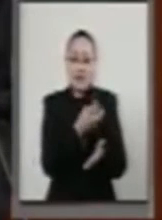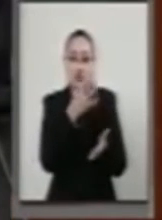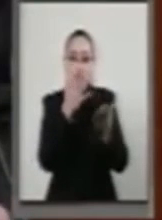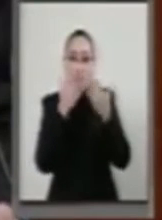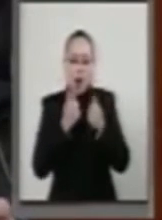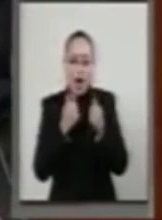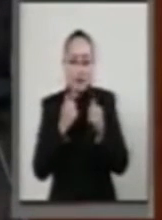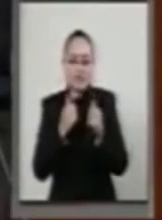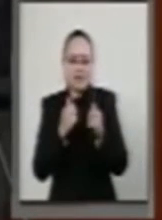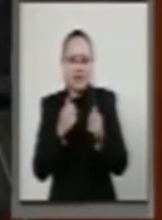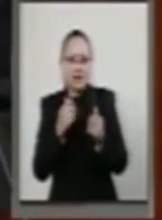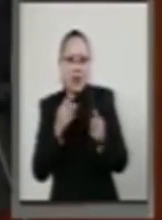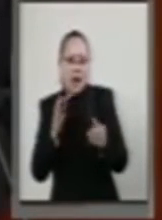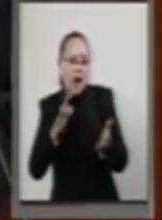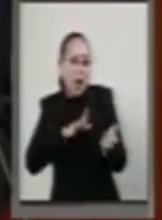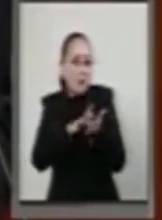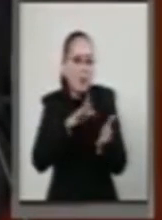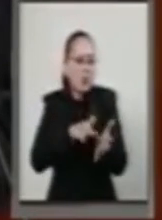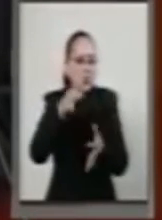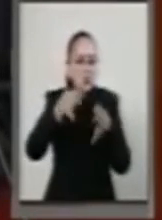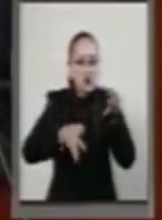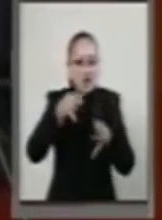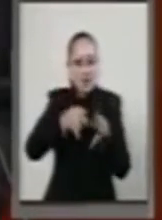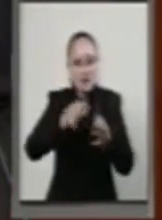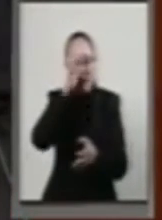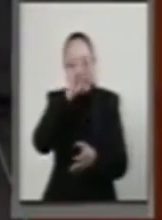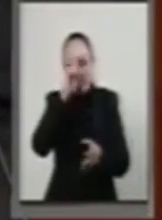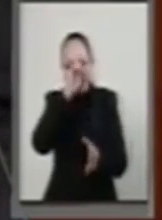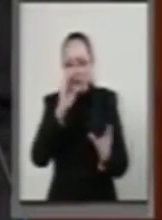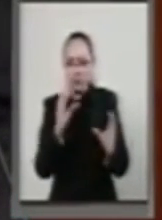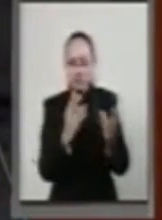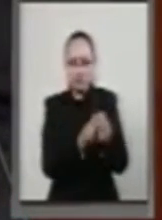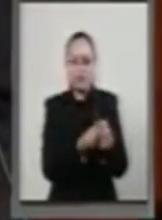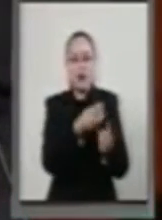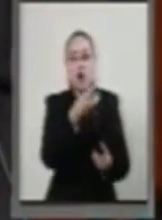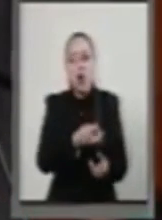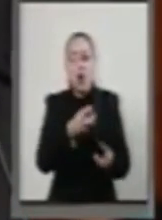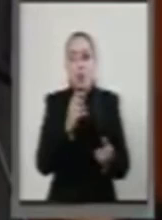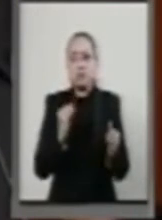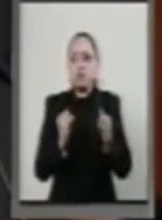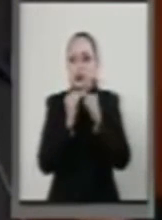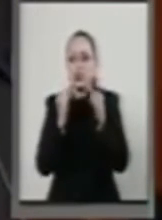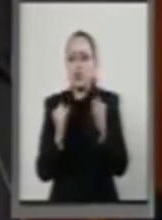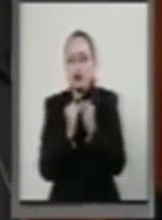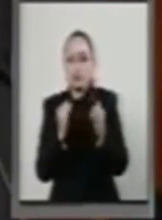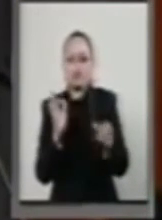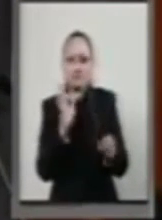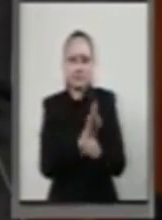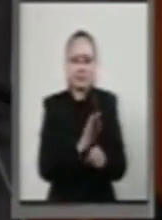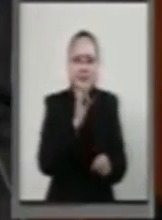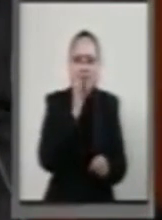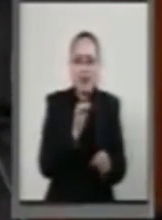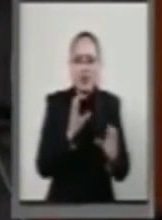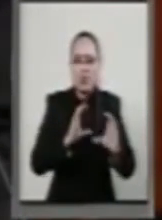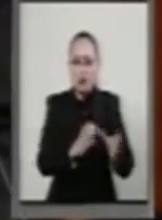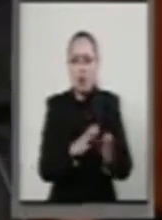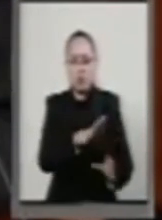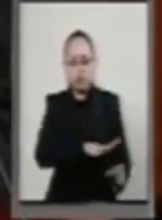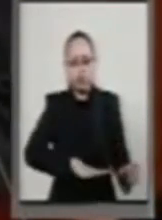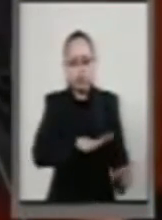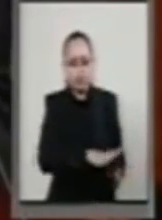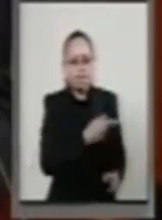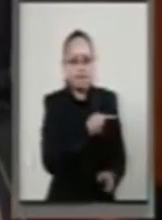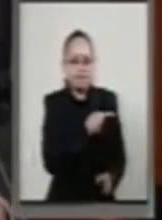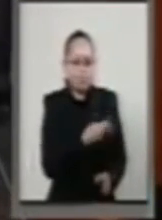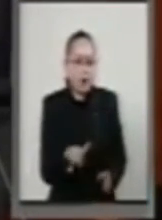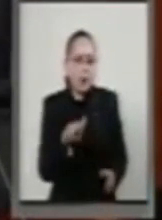infraestructura jurídica, de asesoramiento o las propias distancias y la condición de precariedad que existe en la mayoría